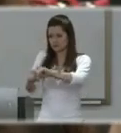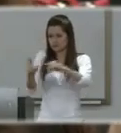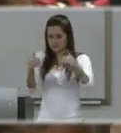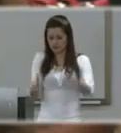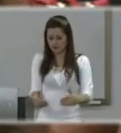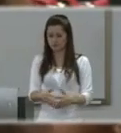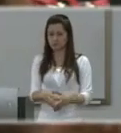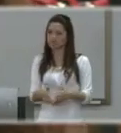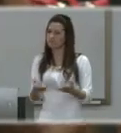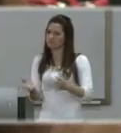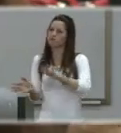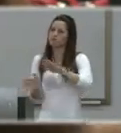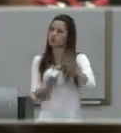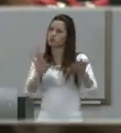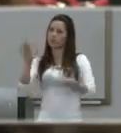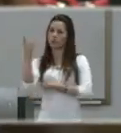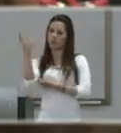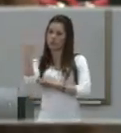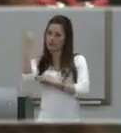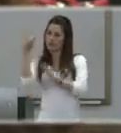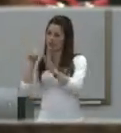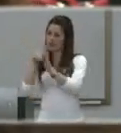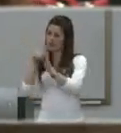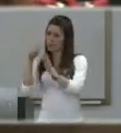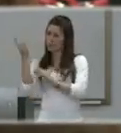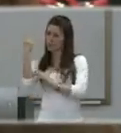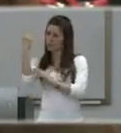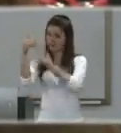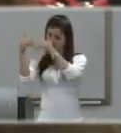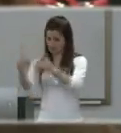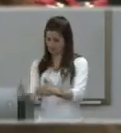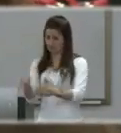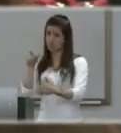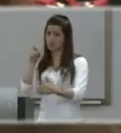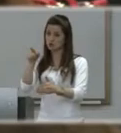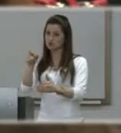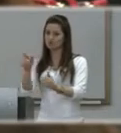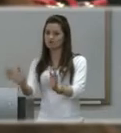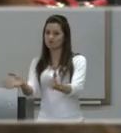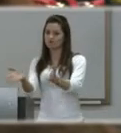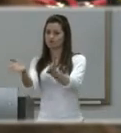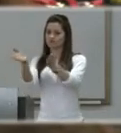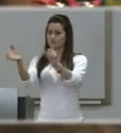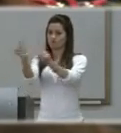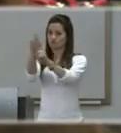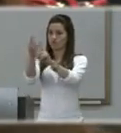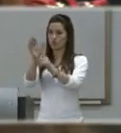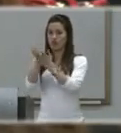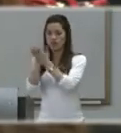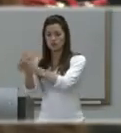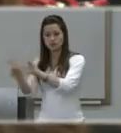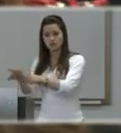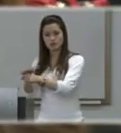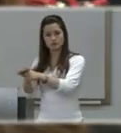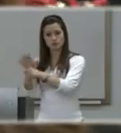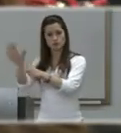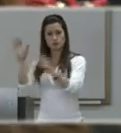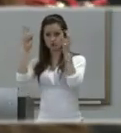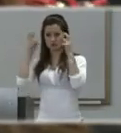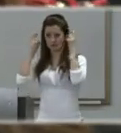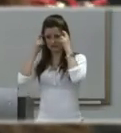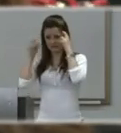las políticas de discapacidad, ¿qué se ha adelantado frente a las personas con discapacidad cognitiva o mental en estados un poco